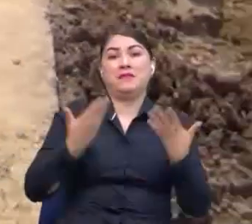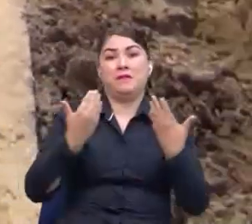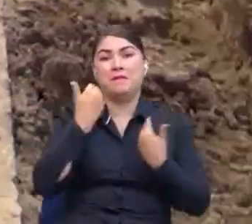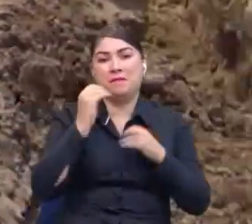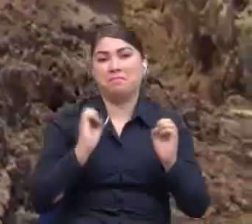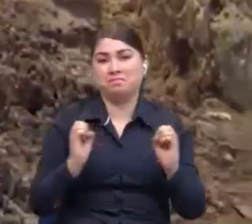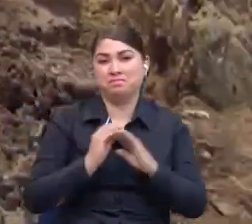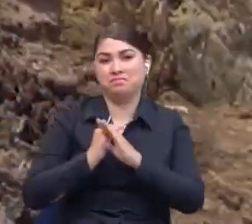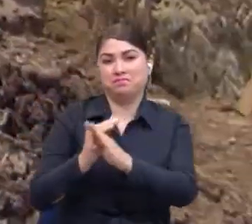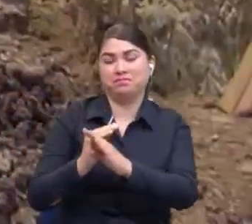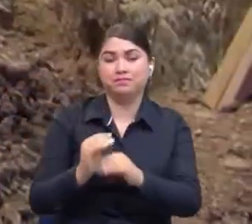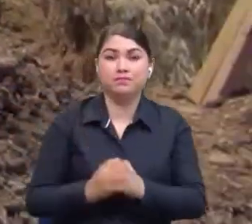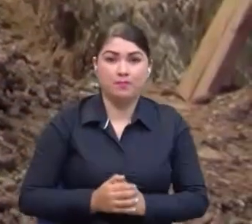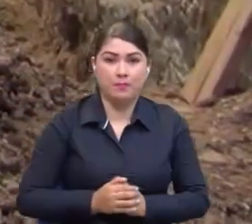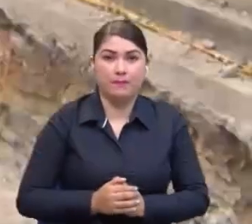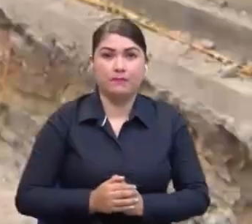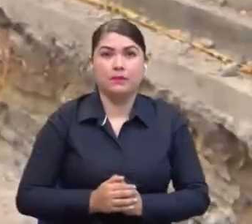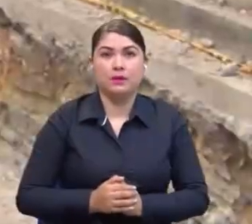infecciosas.